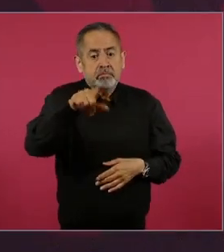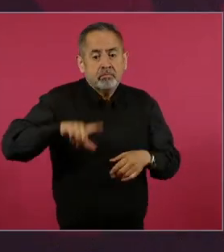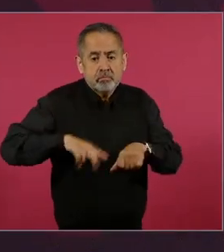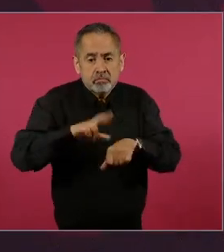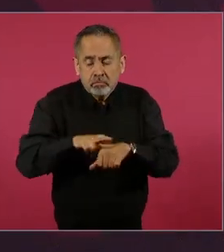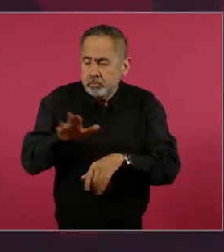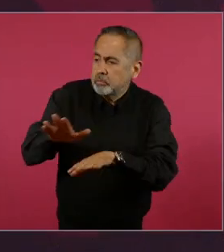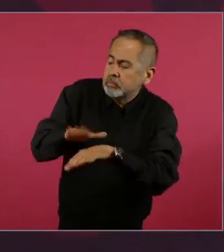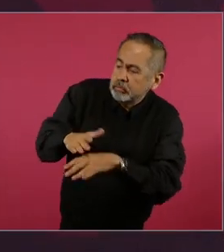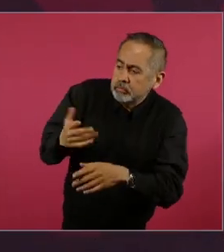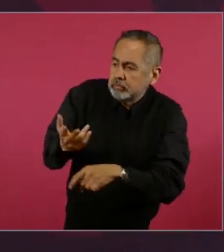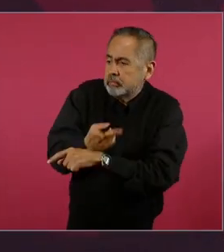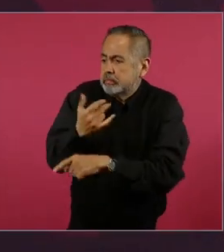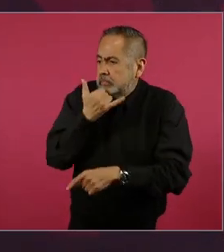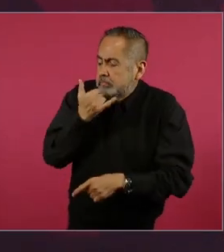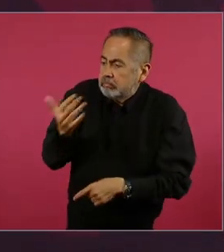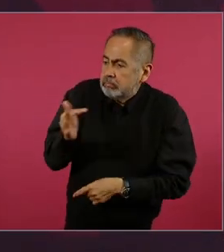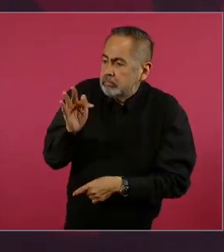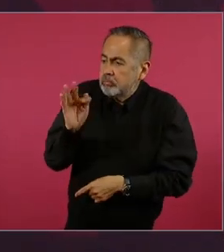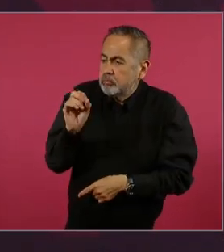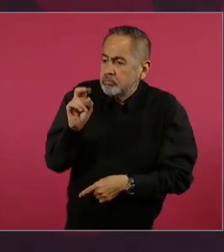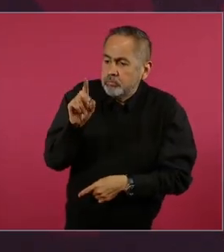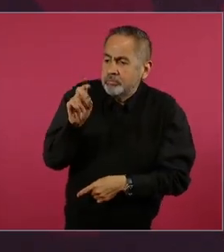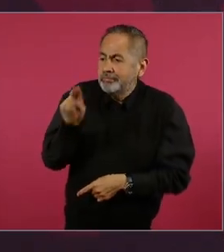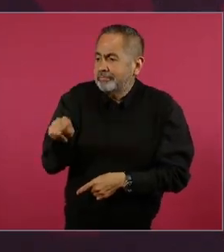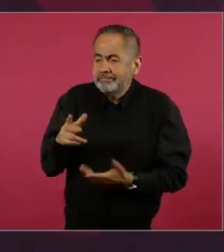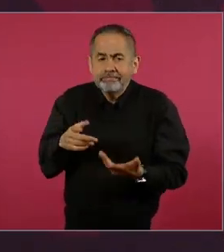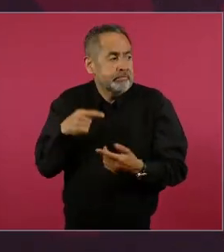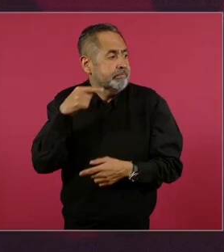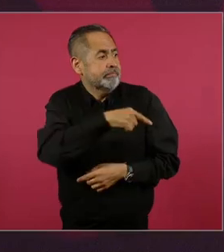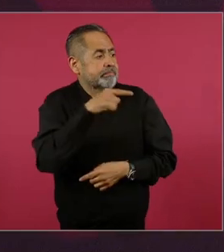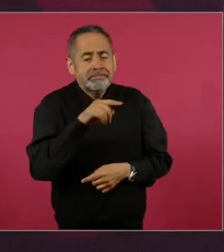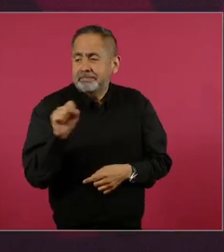gobernador: nos está afectando mucho la sequía,